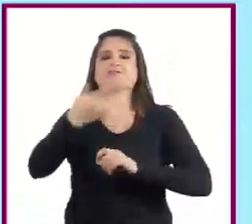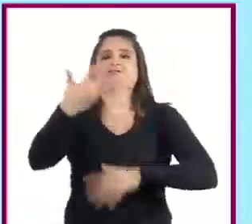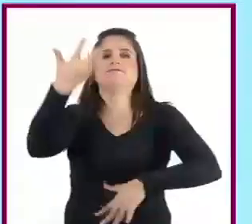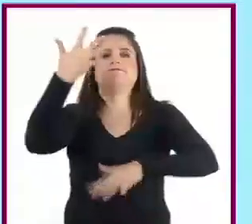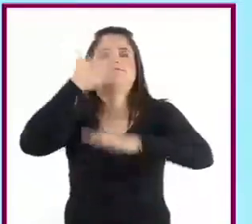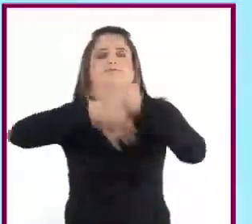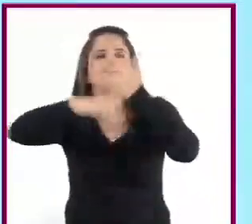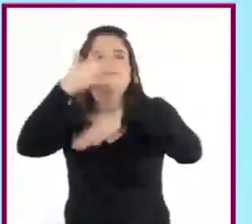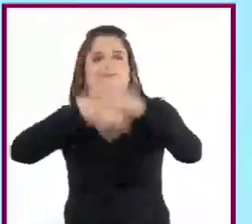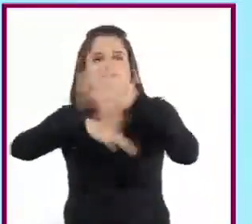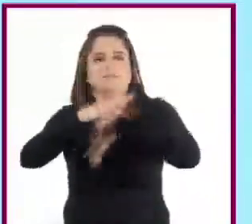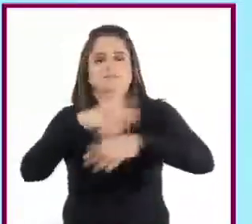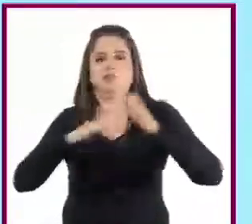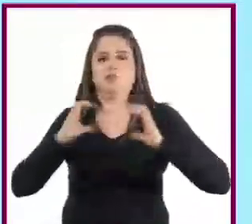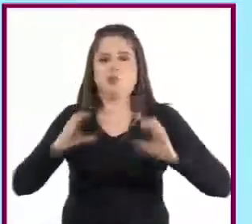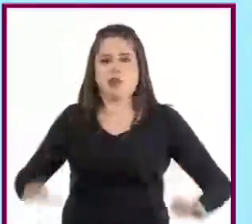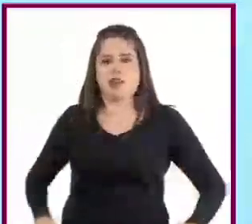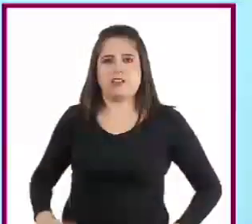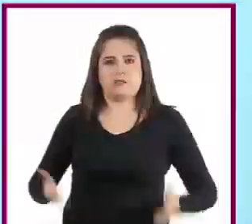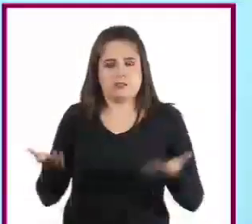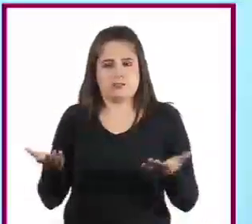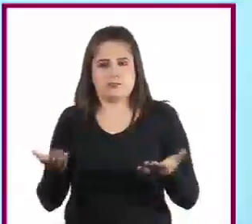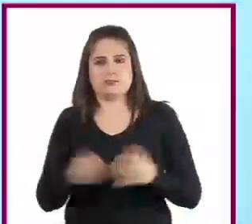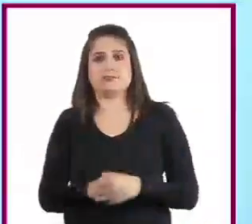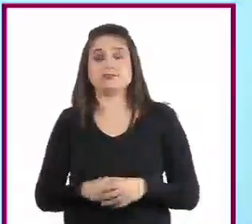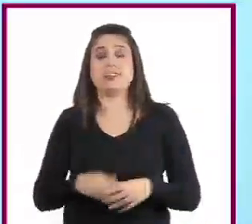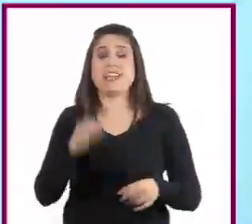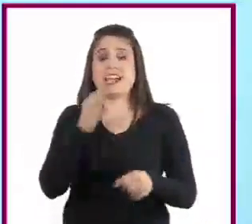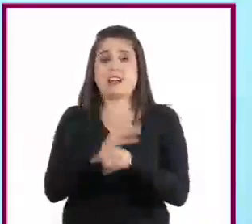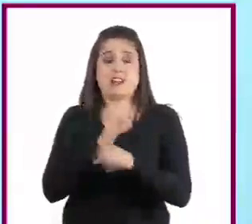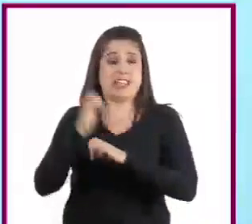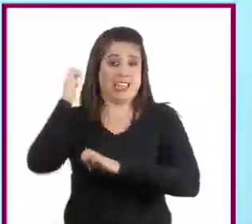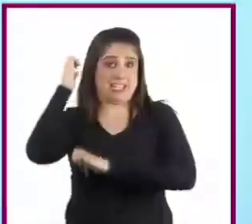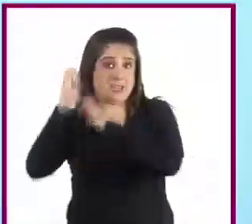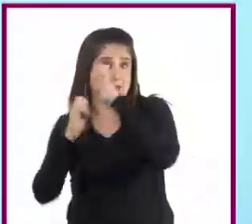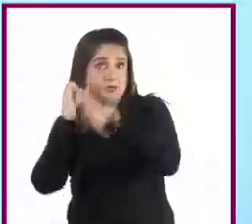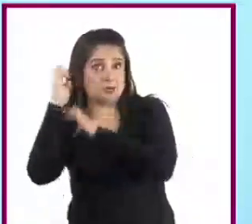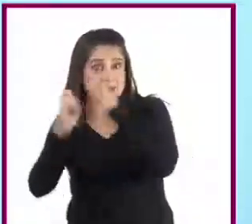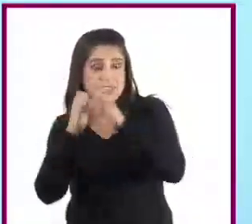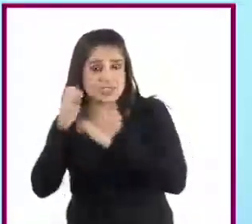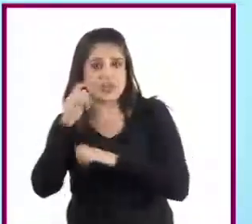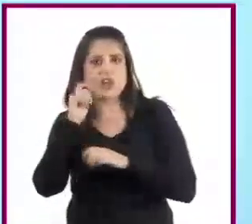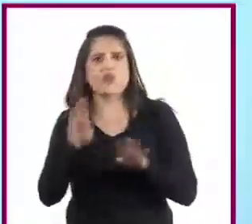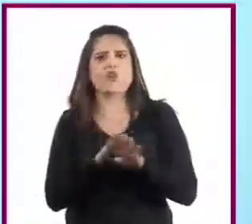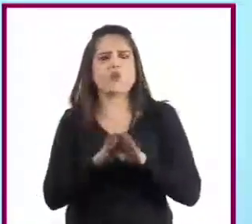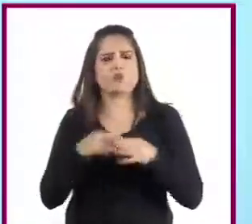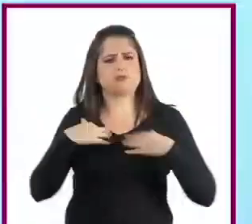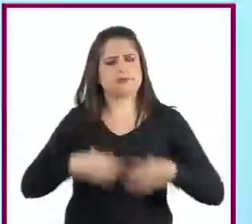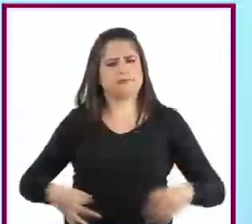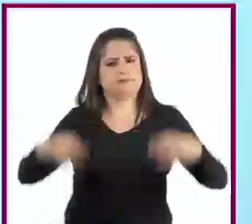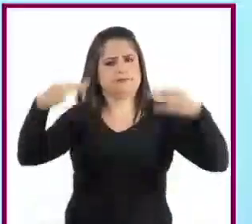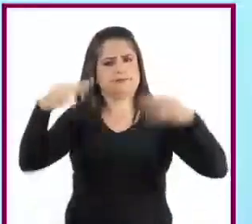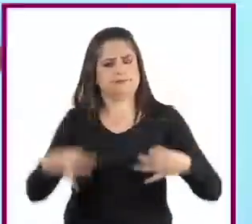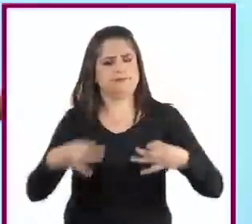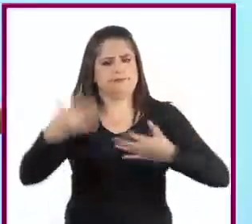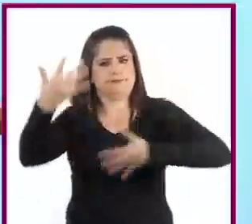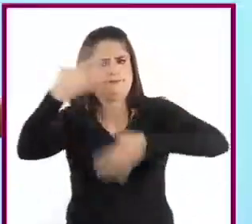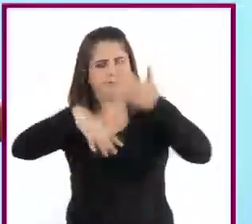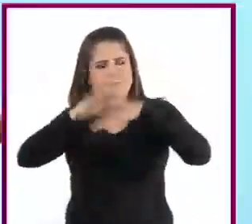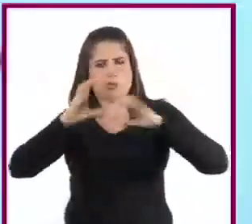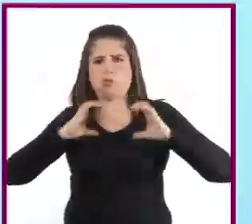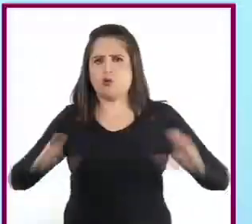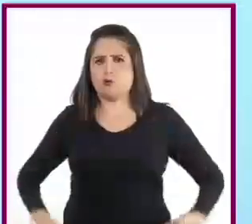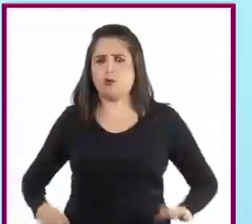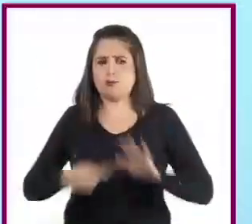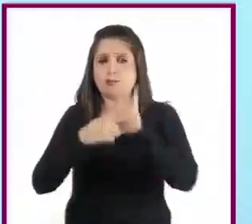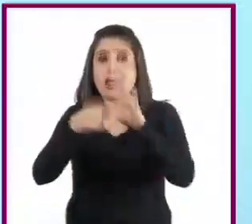comunica con el cuerpo. En el caso de las exposiciones, una correcta expresión corporal ayuda a llamar la